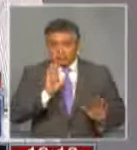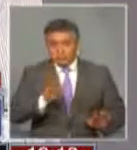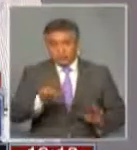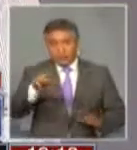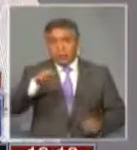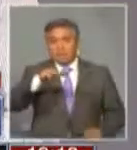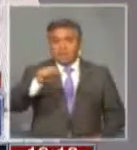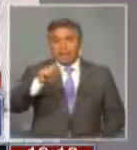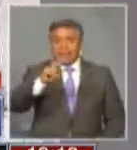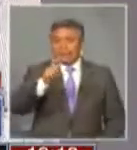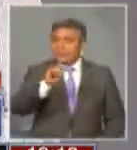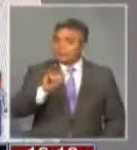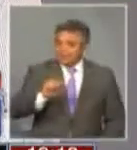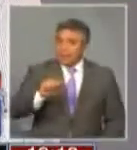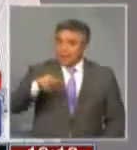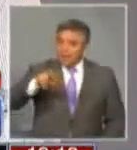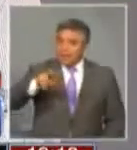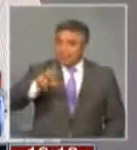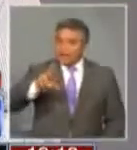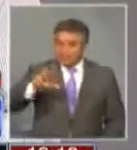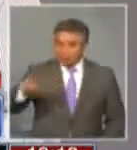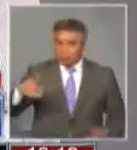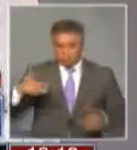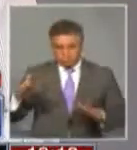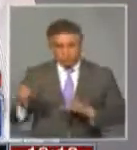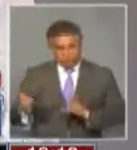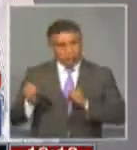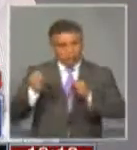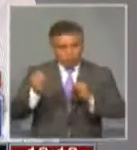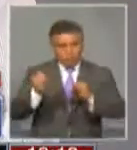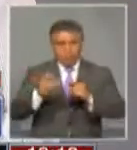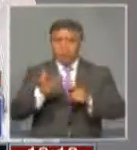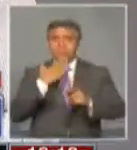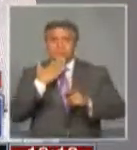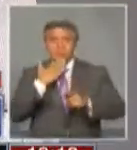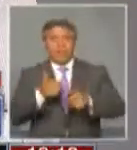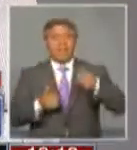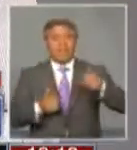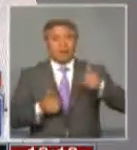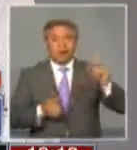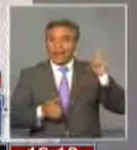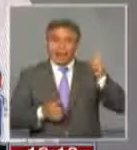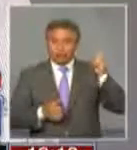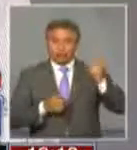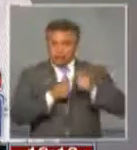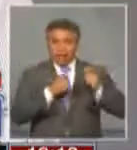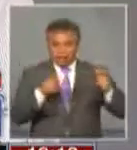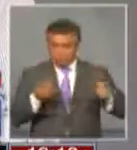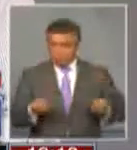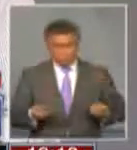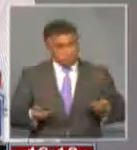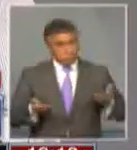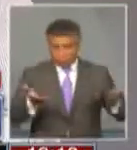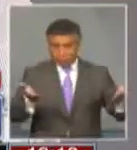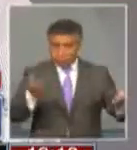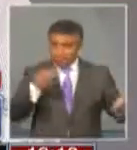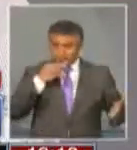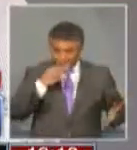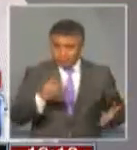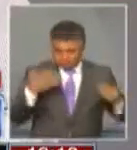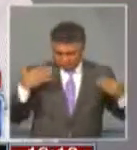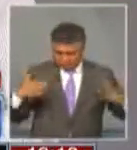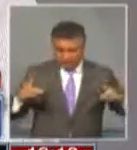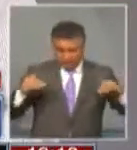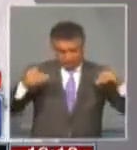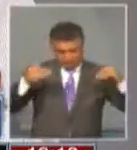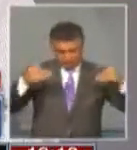Marisa Navarrete dice en su declaración que esto lo informa el subdirector y también se informa al director nacional. Ella es lo que lo dice. Por lo tanto, aquí había